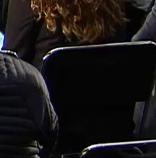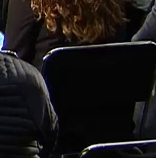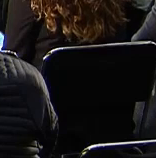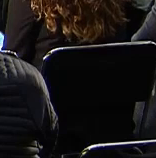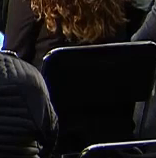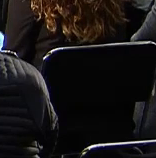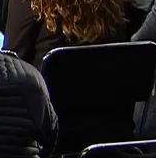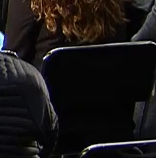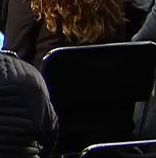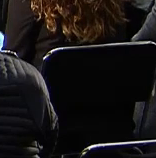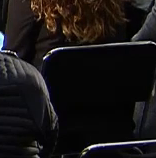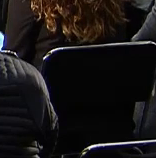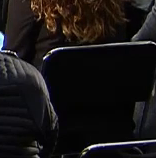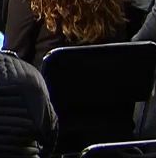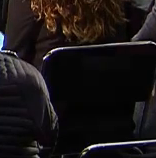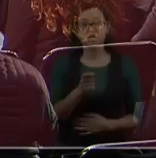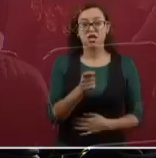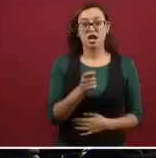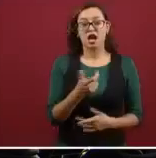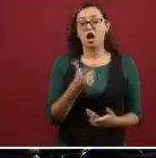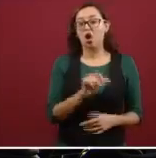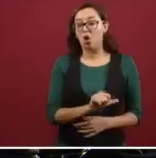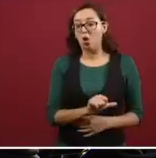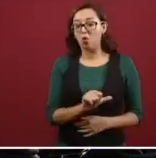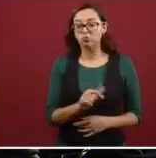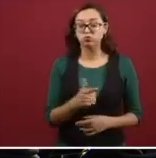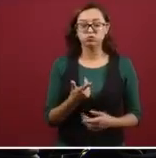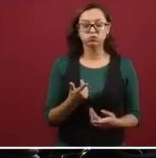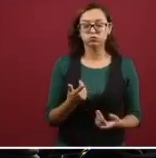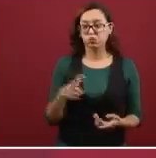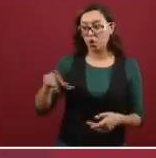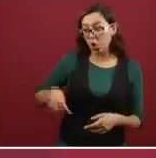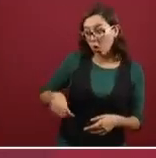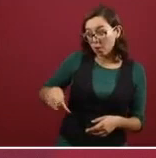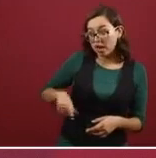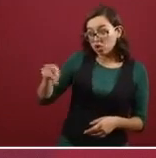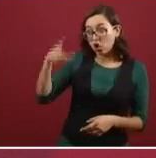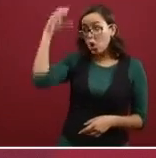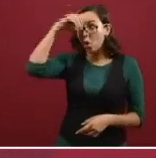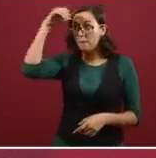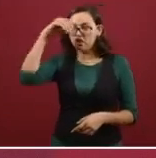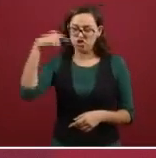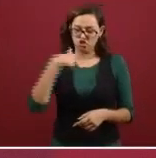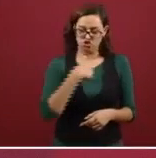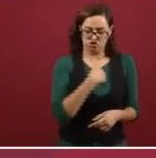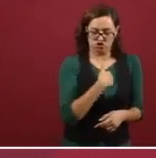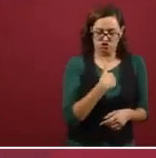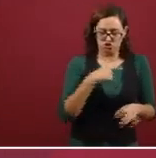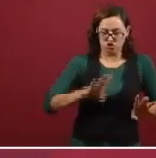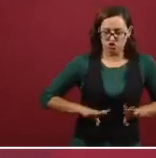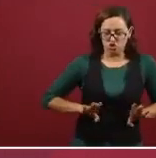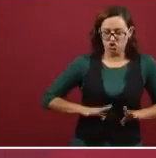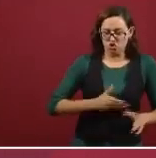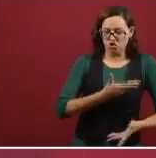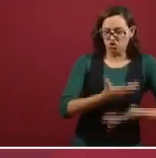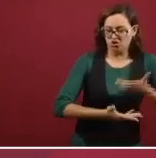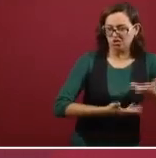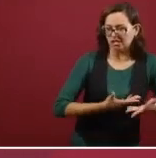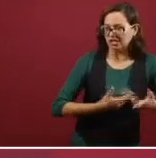política distinta a la manera de pensar del servidor